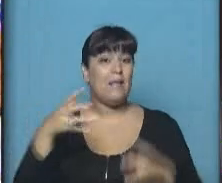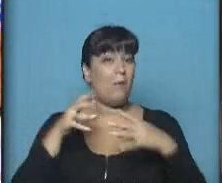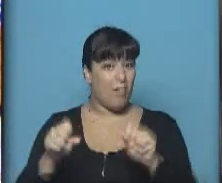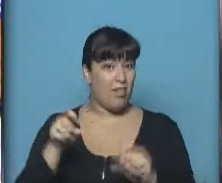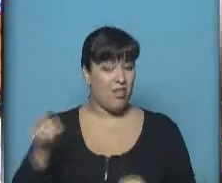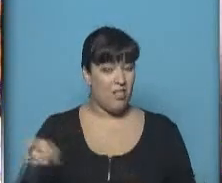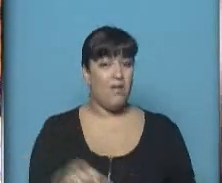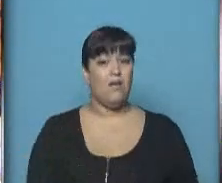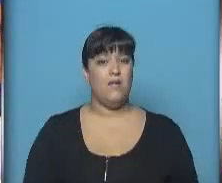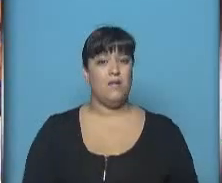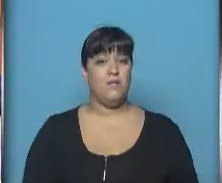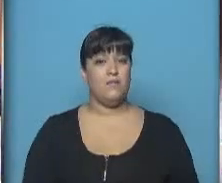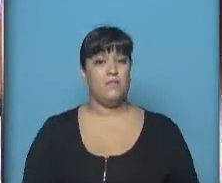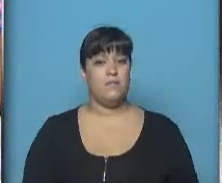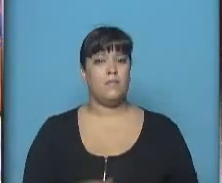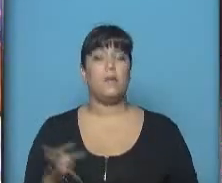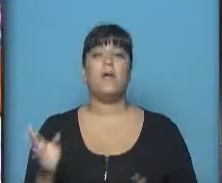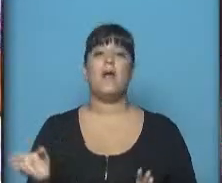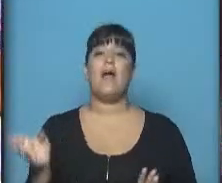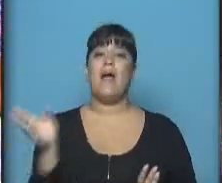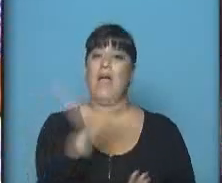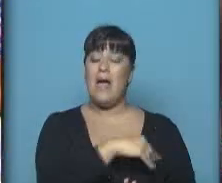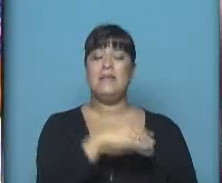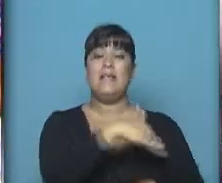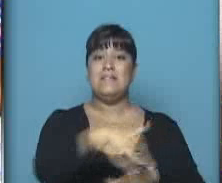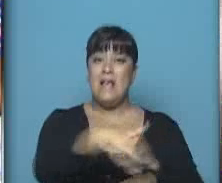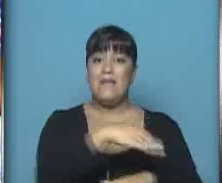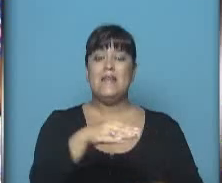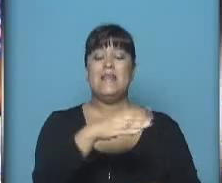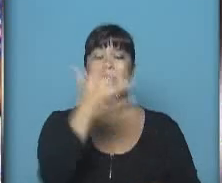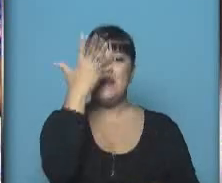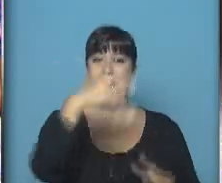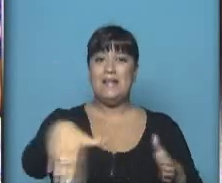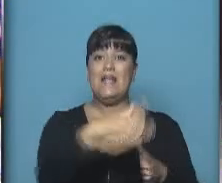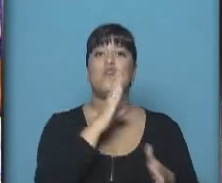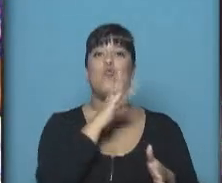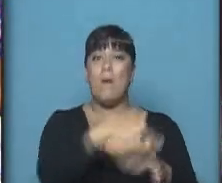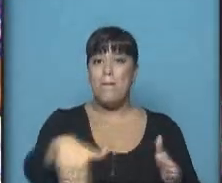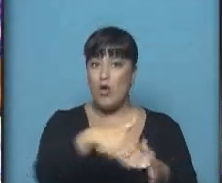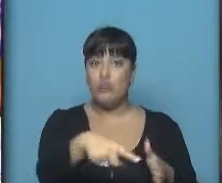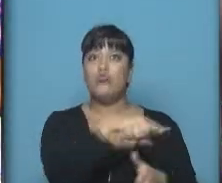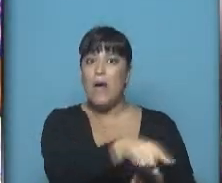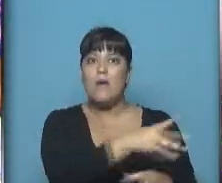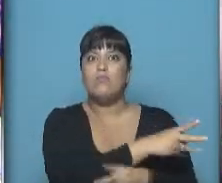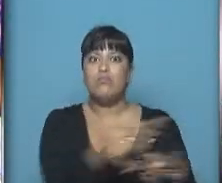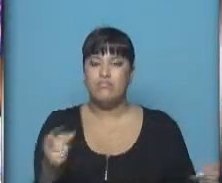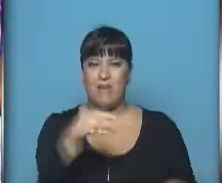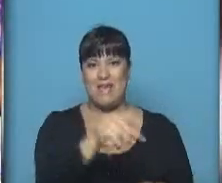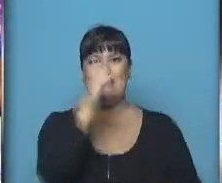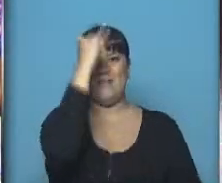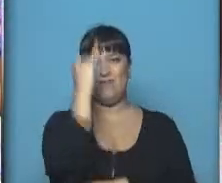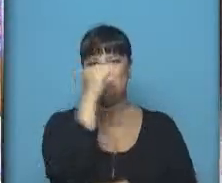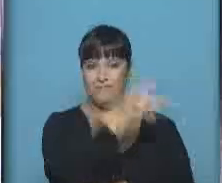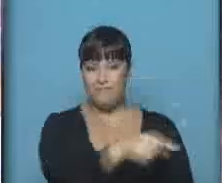aparición, el principio del mismo, en la avenida San Martín y la avenida Juan B. Justo, en La Paternal, donde desapareció y donde está nuestro móvil.